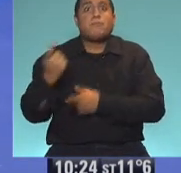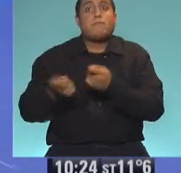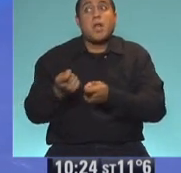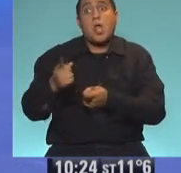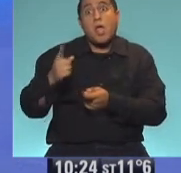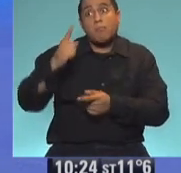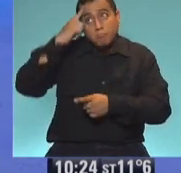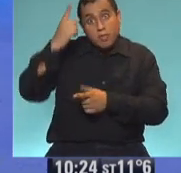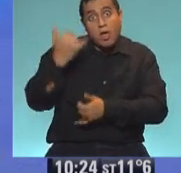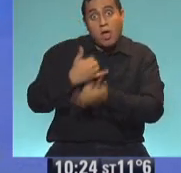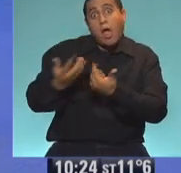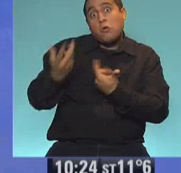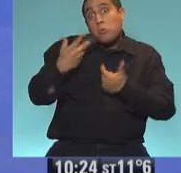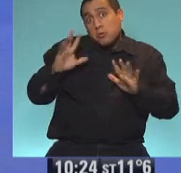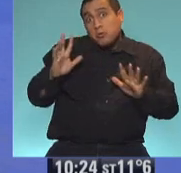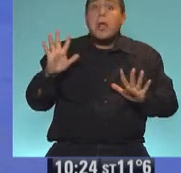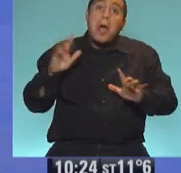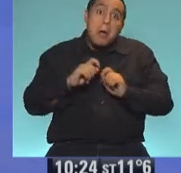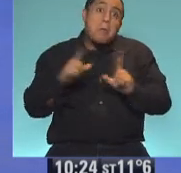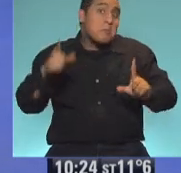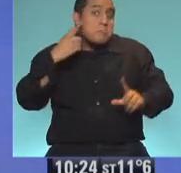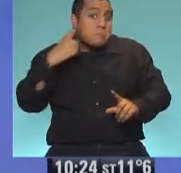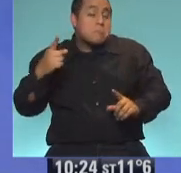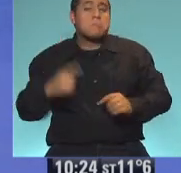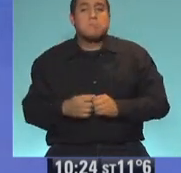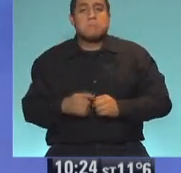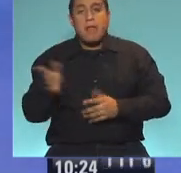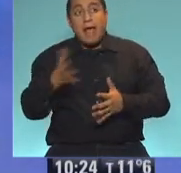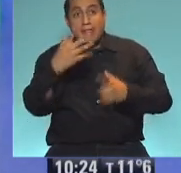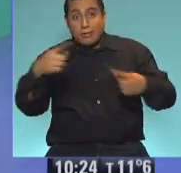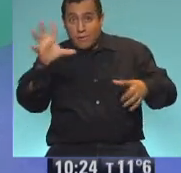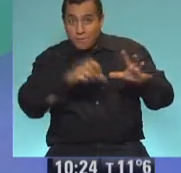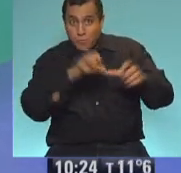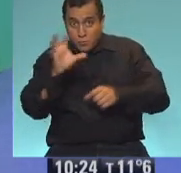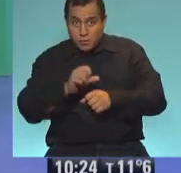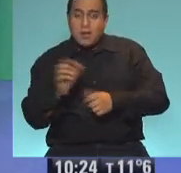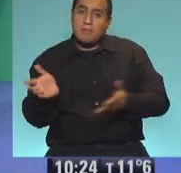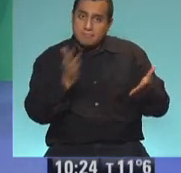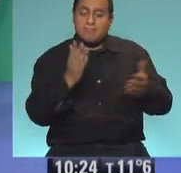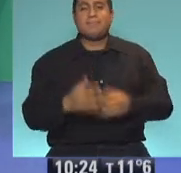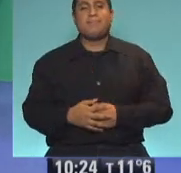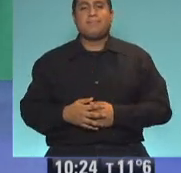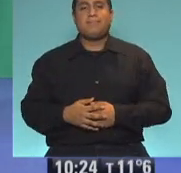alguna idea. ¡Ah, también! ¡Qué buenísimo! Entonces nos vemos. A ver, taller de historias. Y vayan a buscar todas esas cosas. Busquen que encuentren por casa.